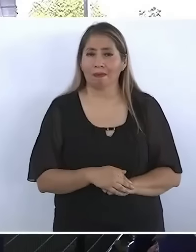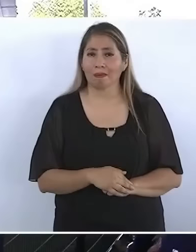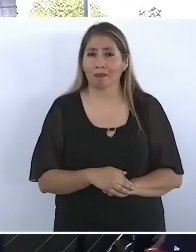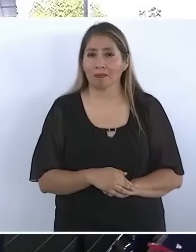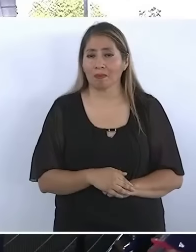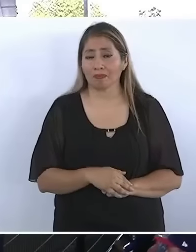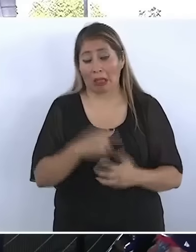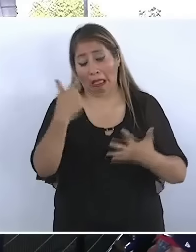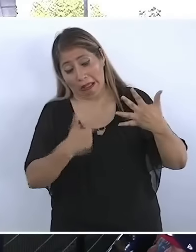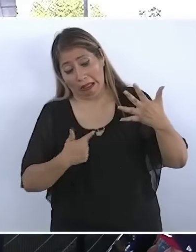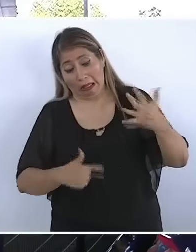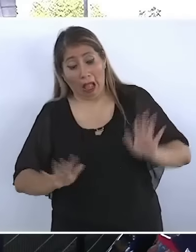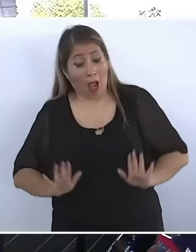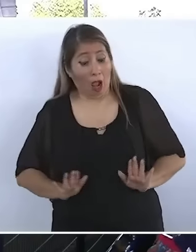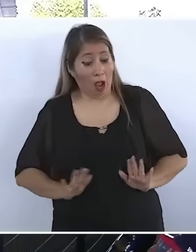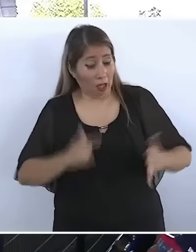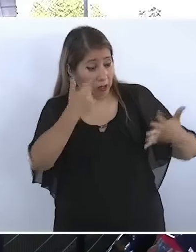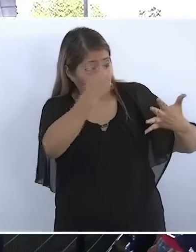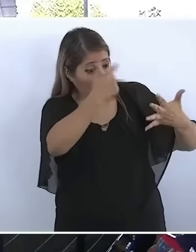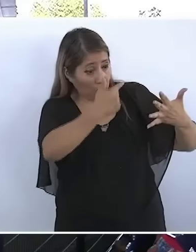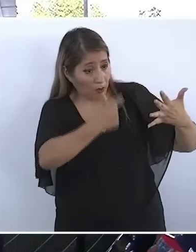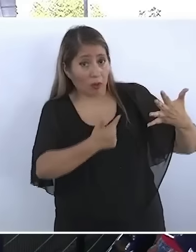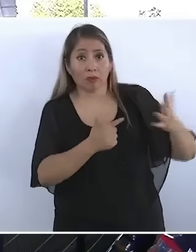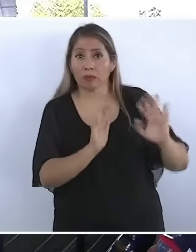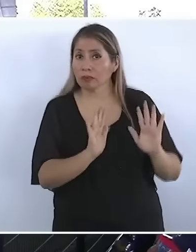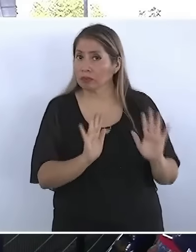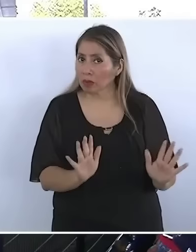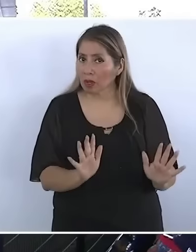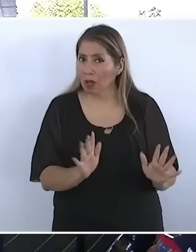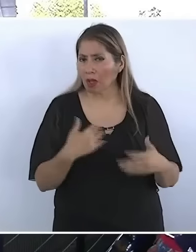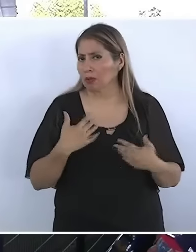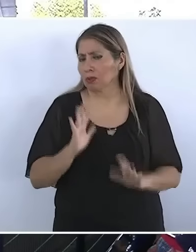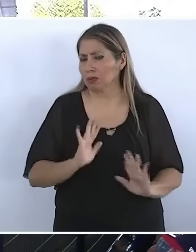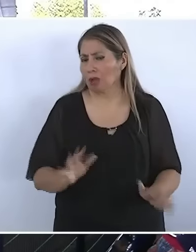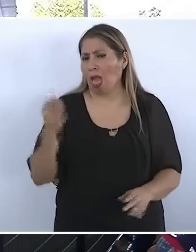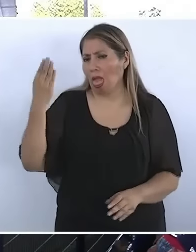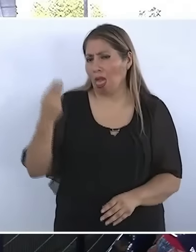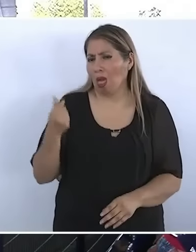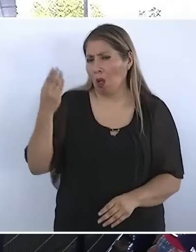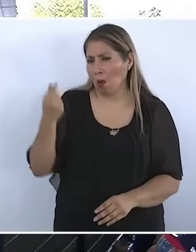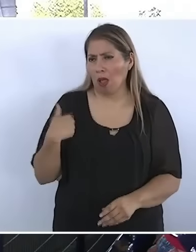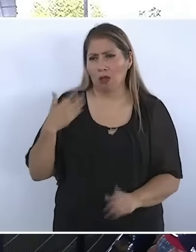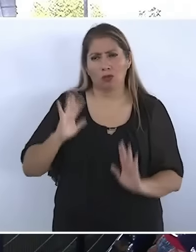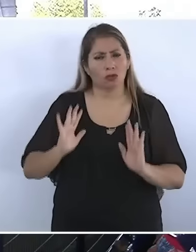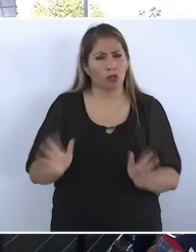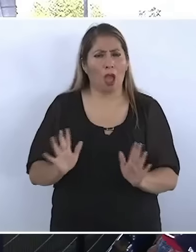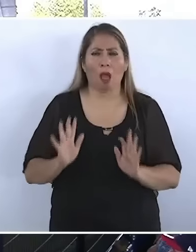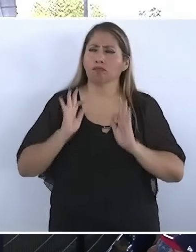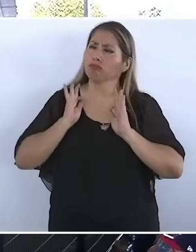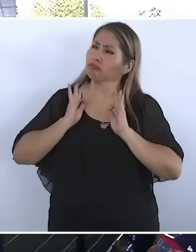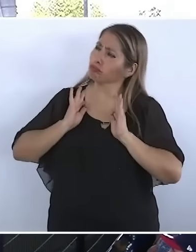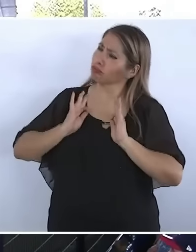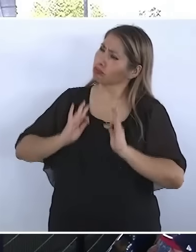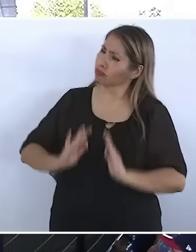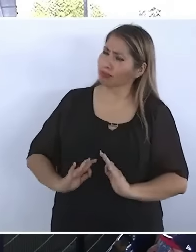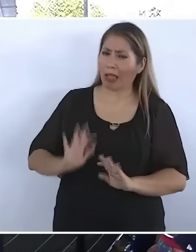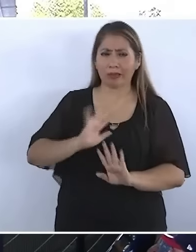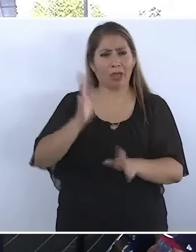entre otras cosas, me voy a jubilar y me voy a ir muy tranquilo, muy